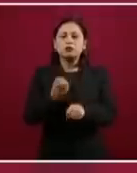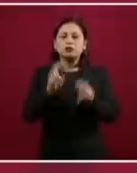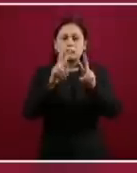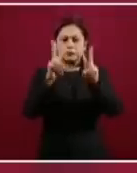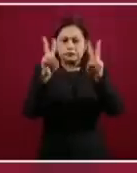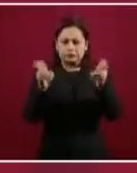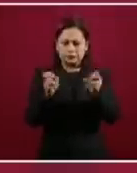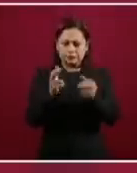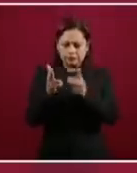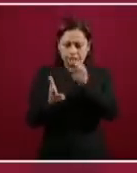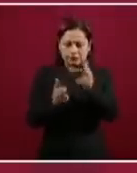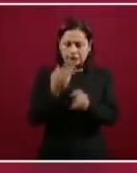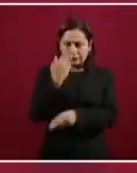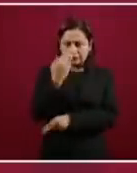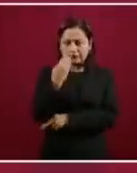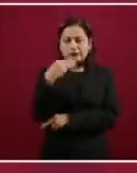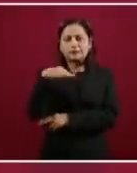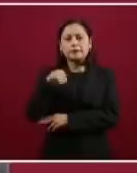decía,